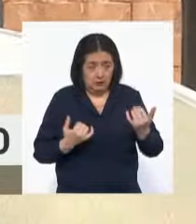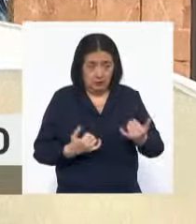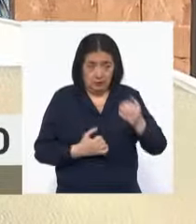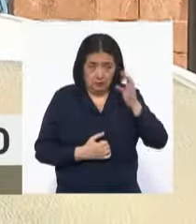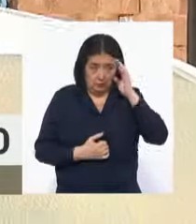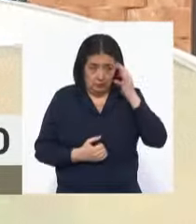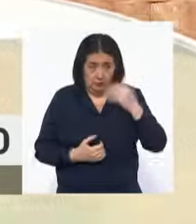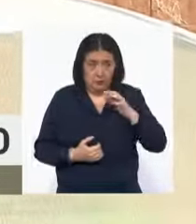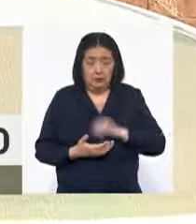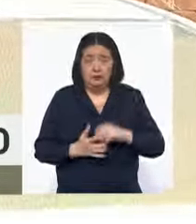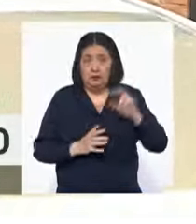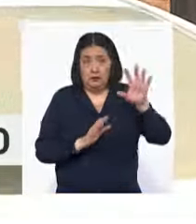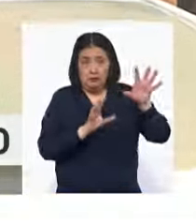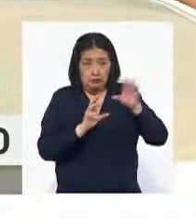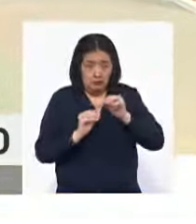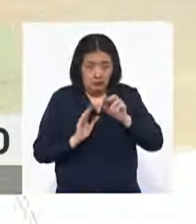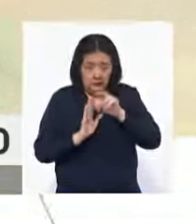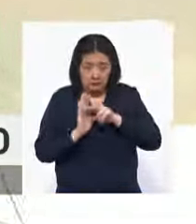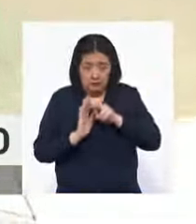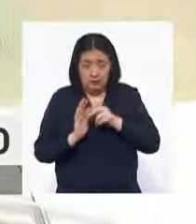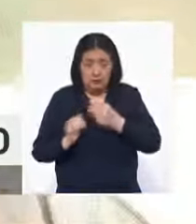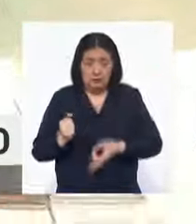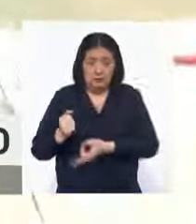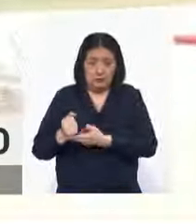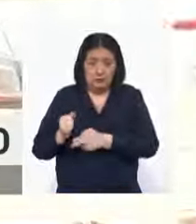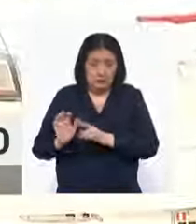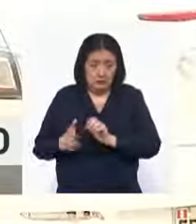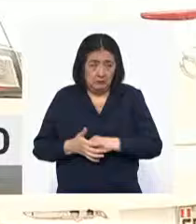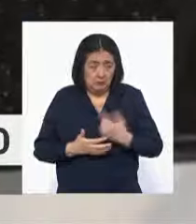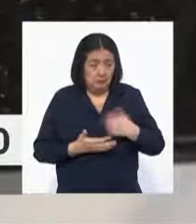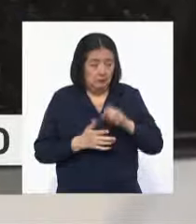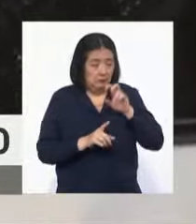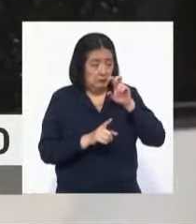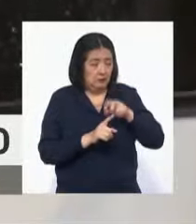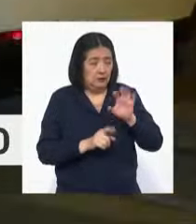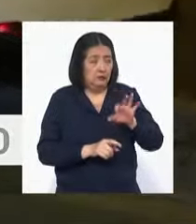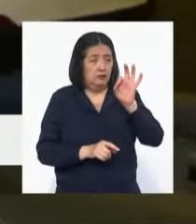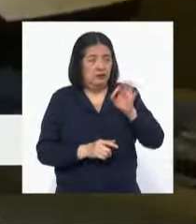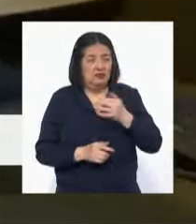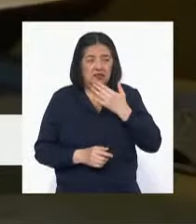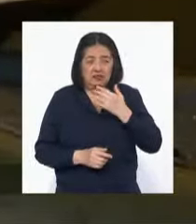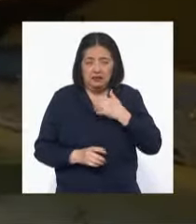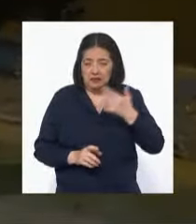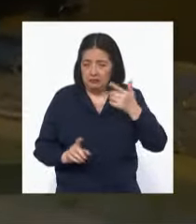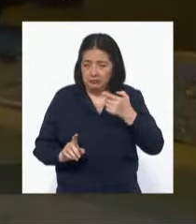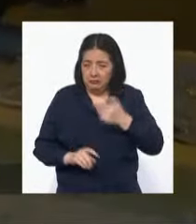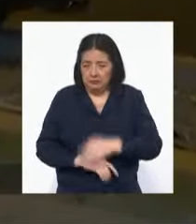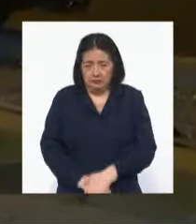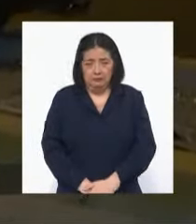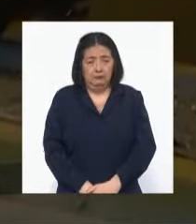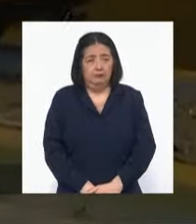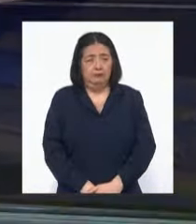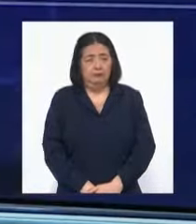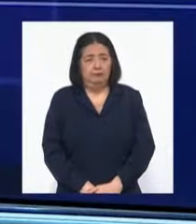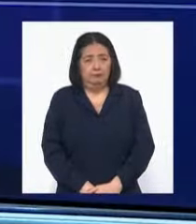ha tomado estas imágenes y las mantiene en reserva, con el fin de dar con los autores de este asesinato.